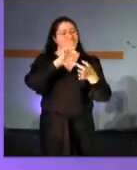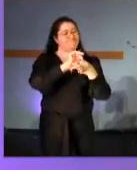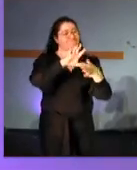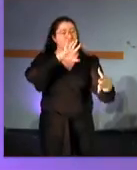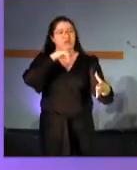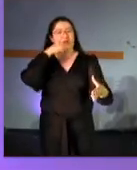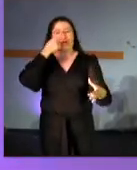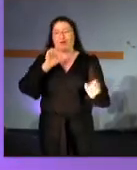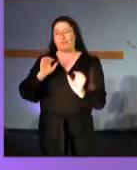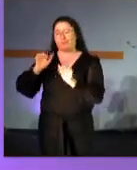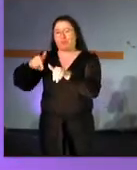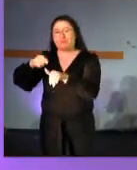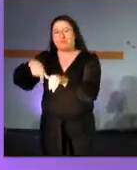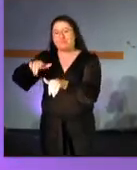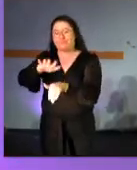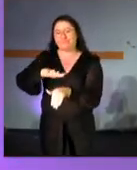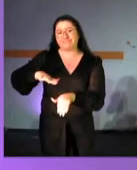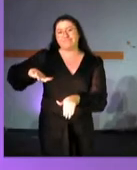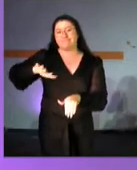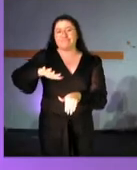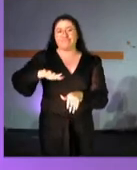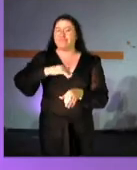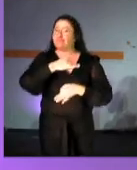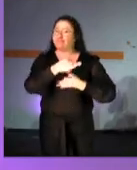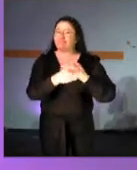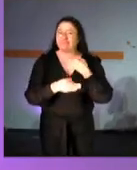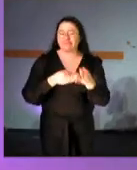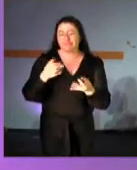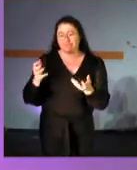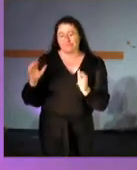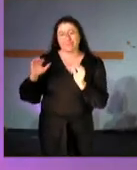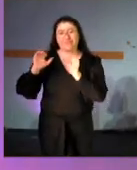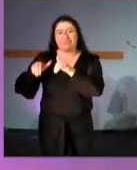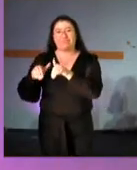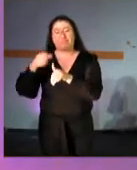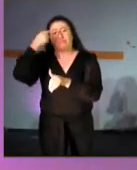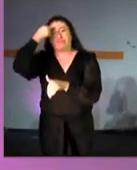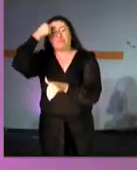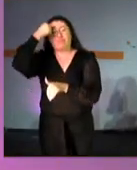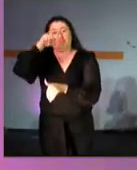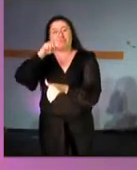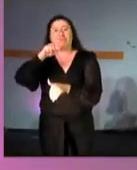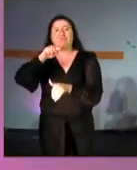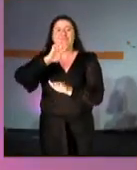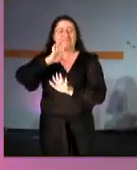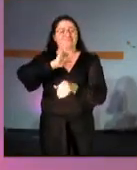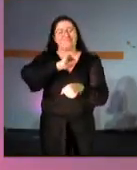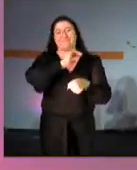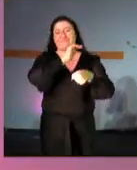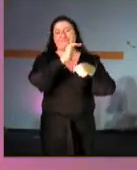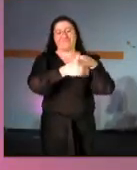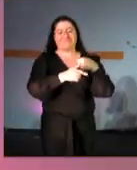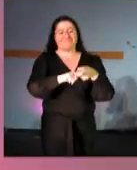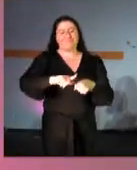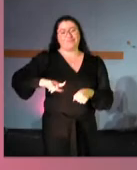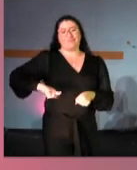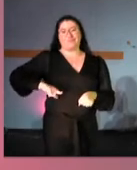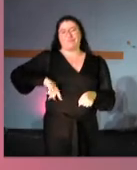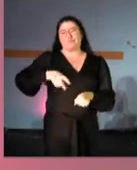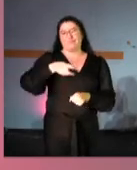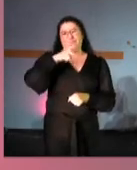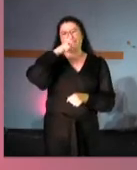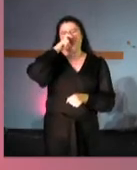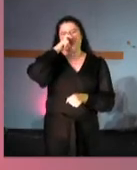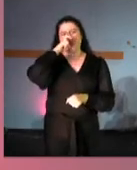al torrente popular que le dio fin a esa odiosa y cruel dictadura